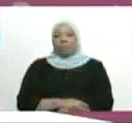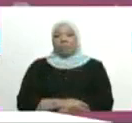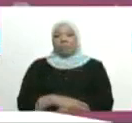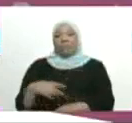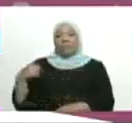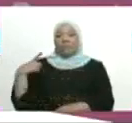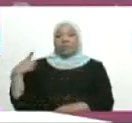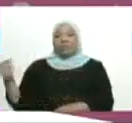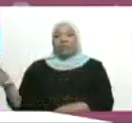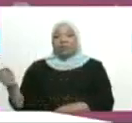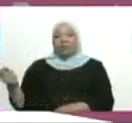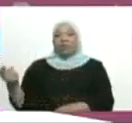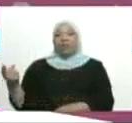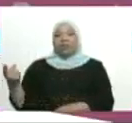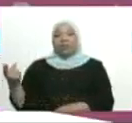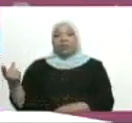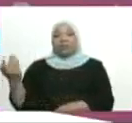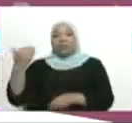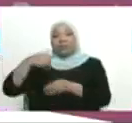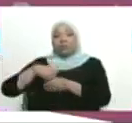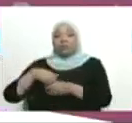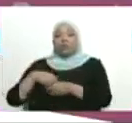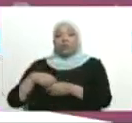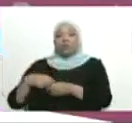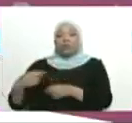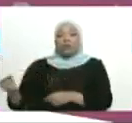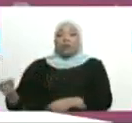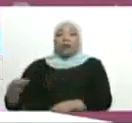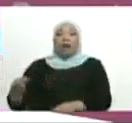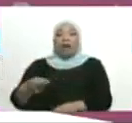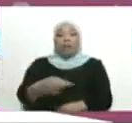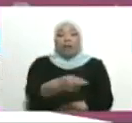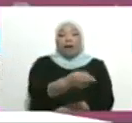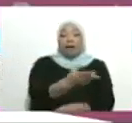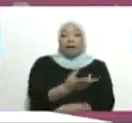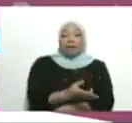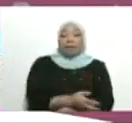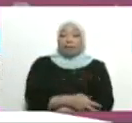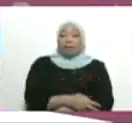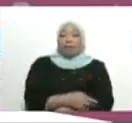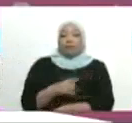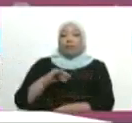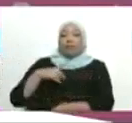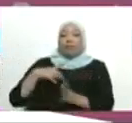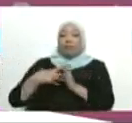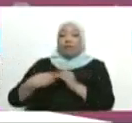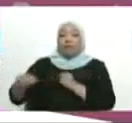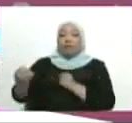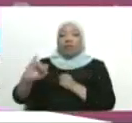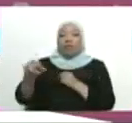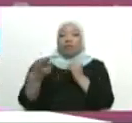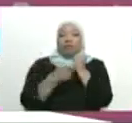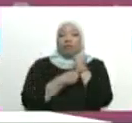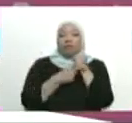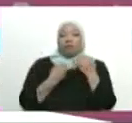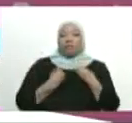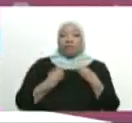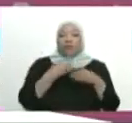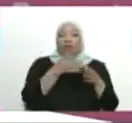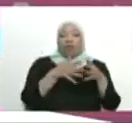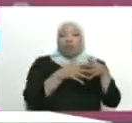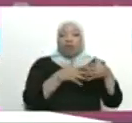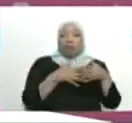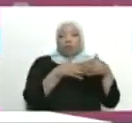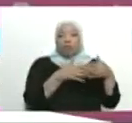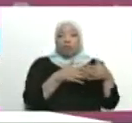fuiste huyendo, como una rata que eres, te fuiste huyendo. Y estás en Miami. Algún día